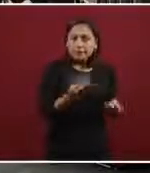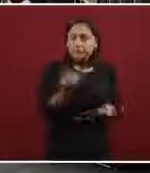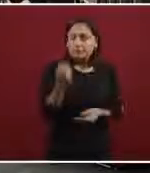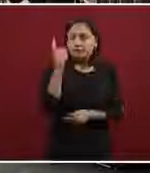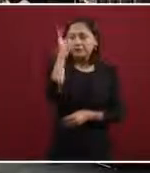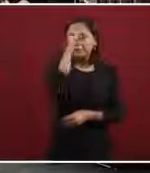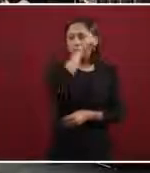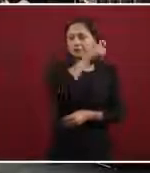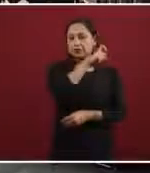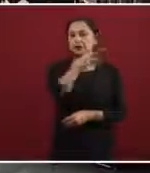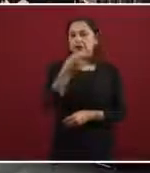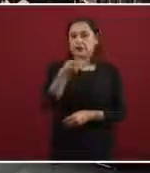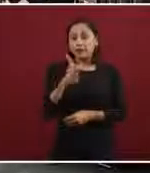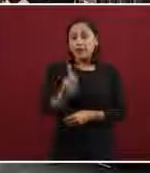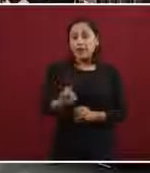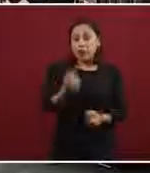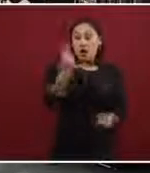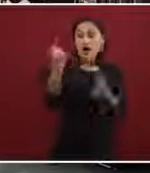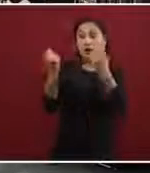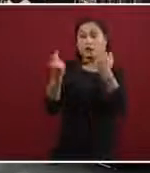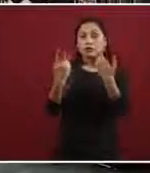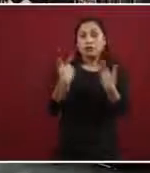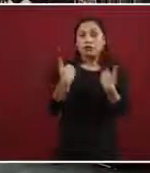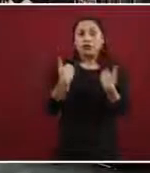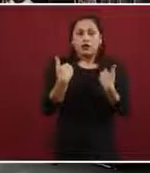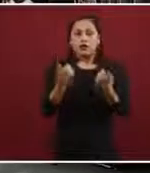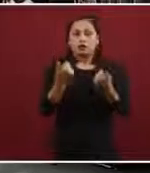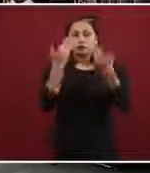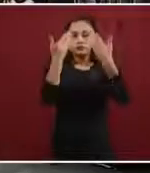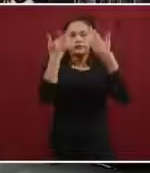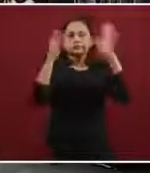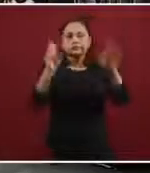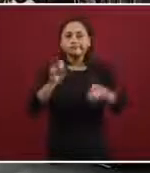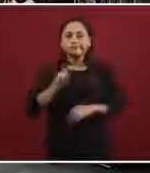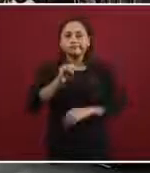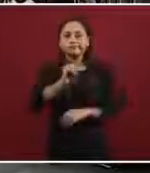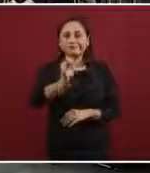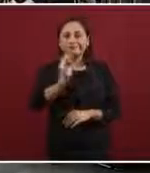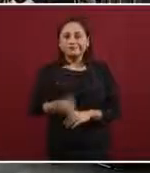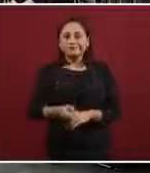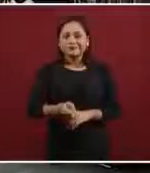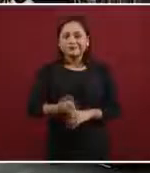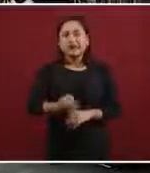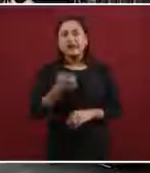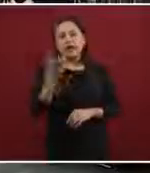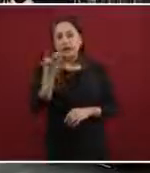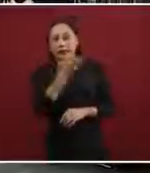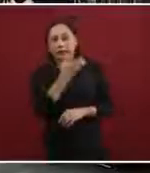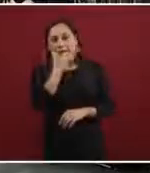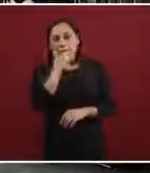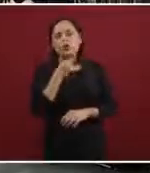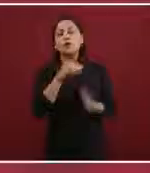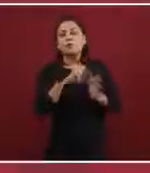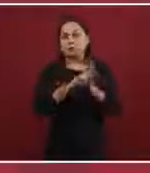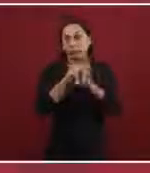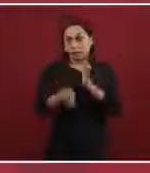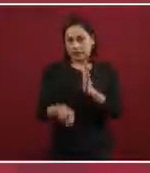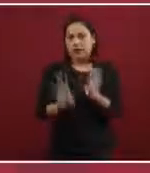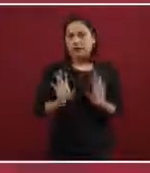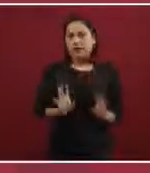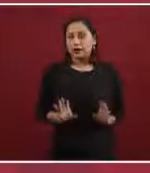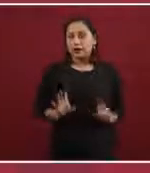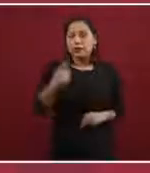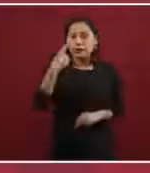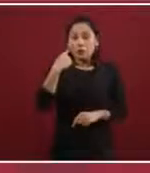con una lógica que está aprobada cuando se acumula